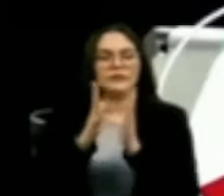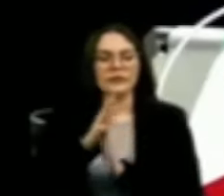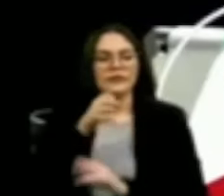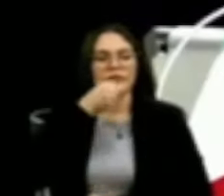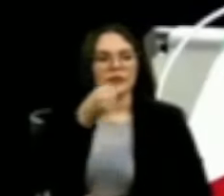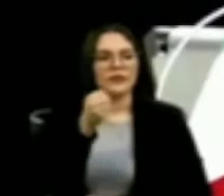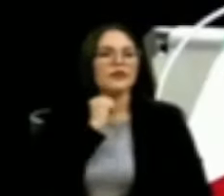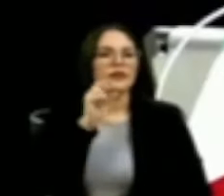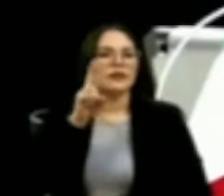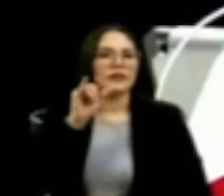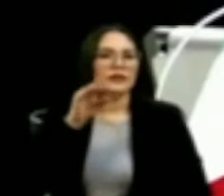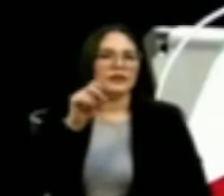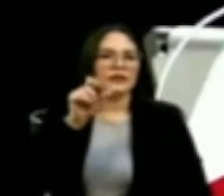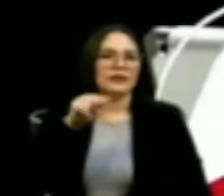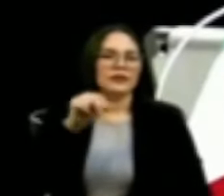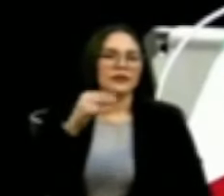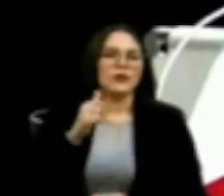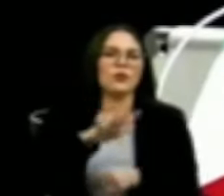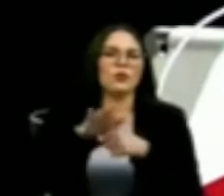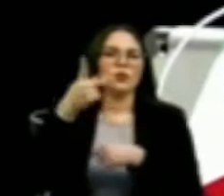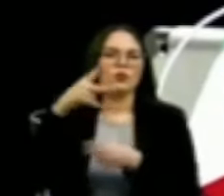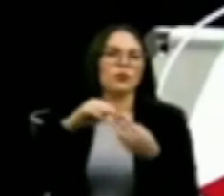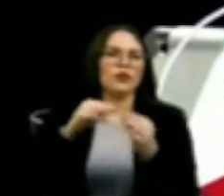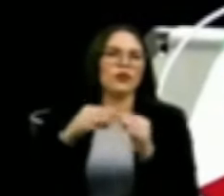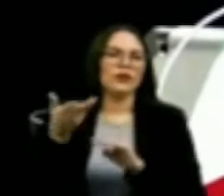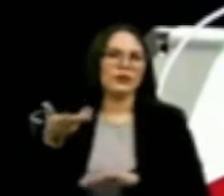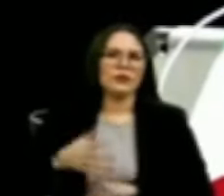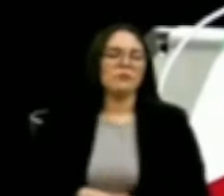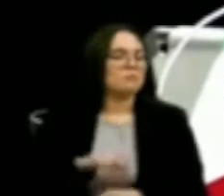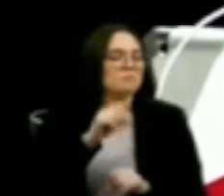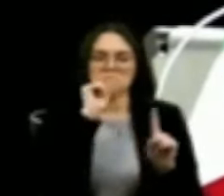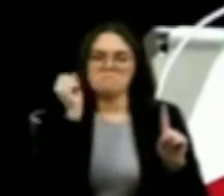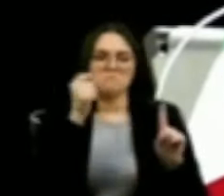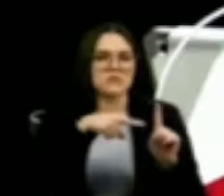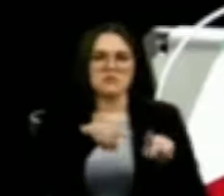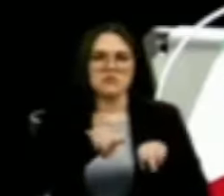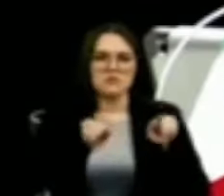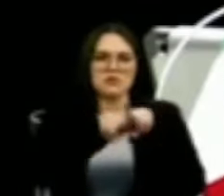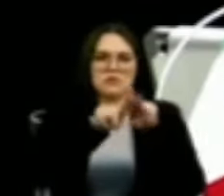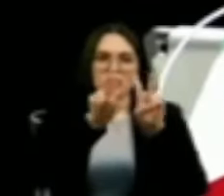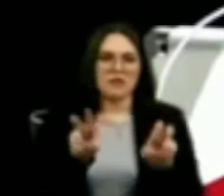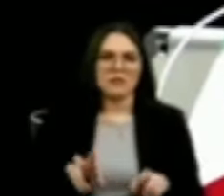¿Con qué objeto, senador Ricardo Anaya? Sobre el mismo tema, presidente. Adelante, senador.